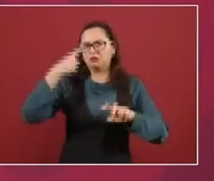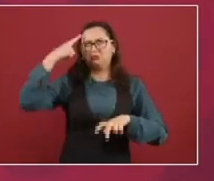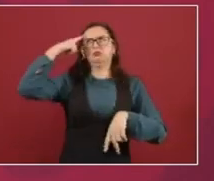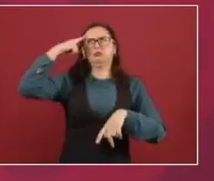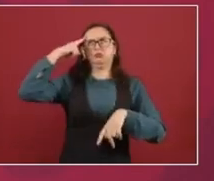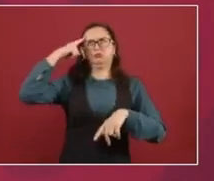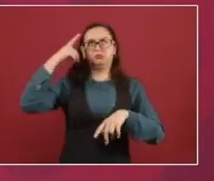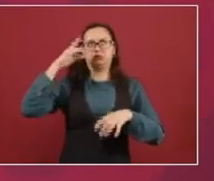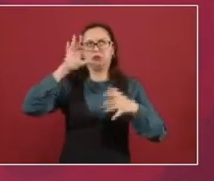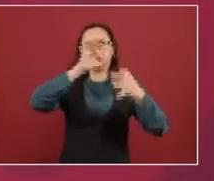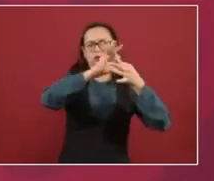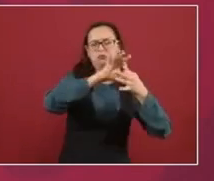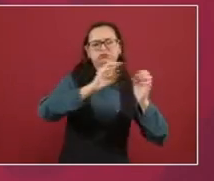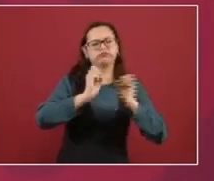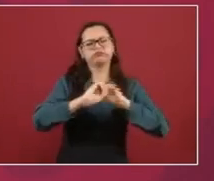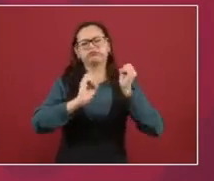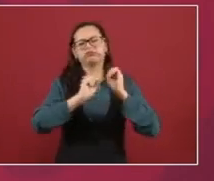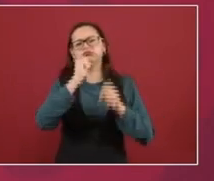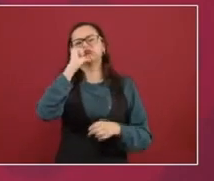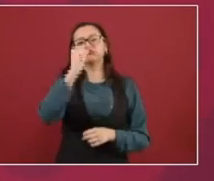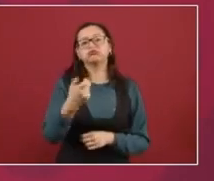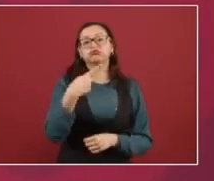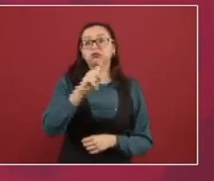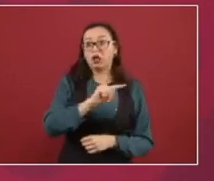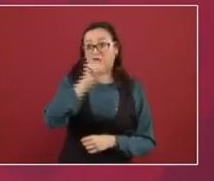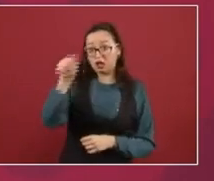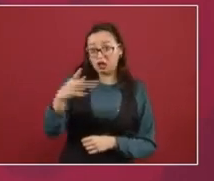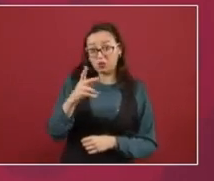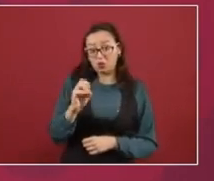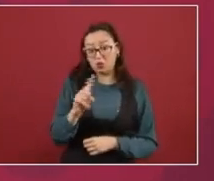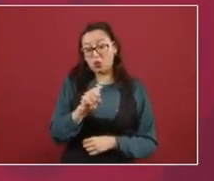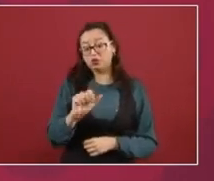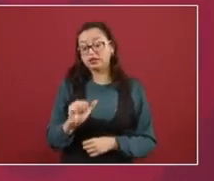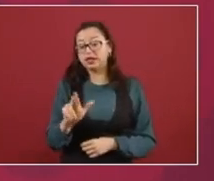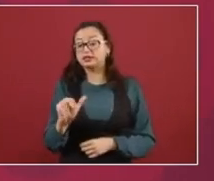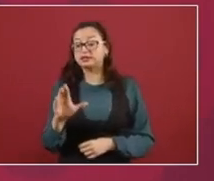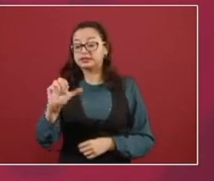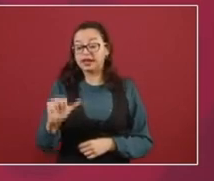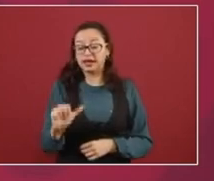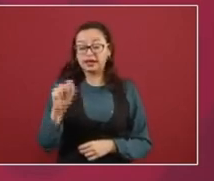mi mente, pero llego a Poza Rica y